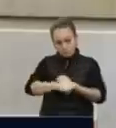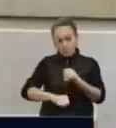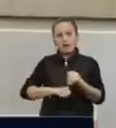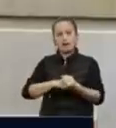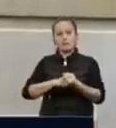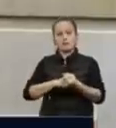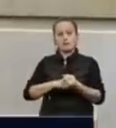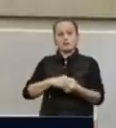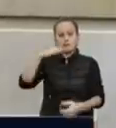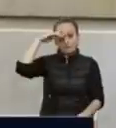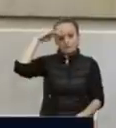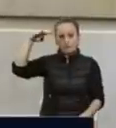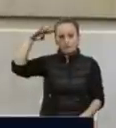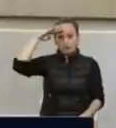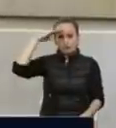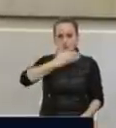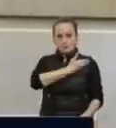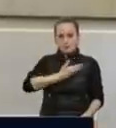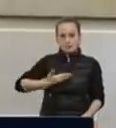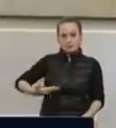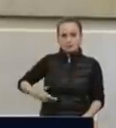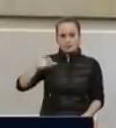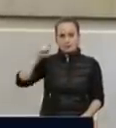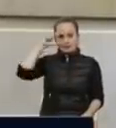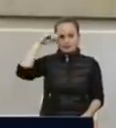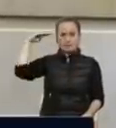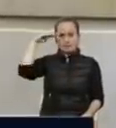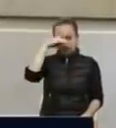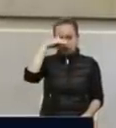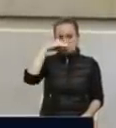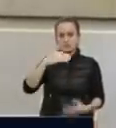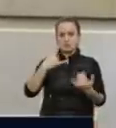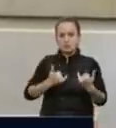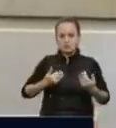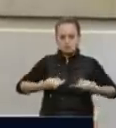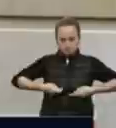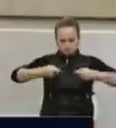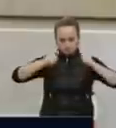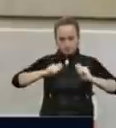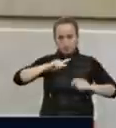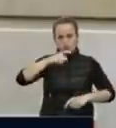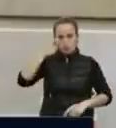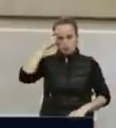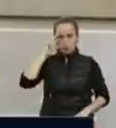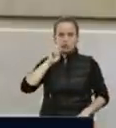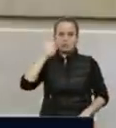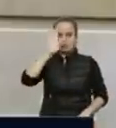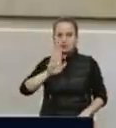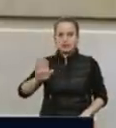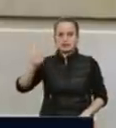toda la filosofía del presidente Petro y por eso estoy en este gobierno.